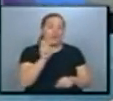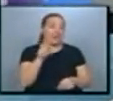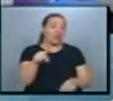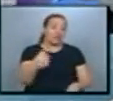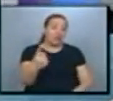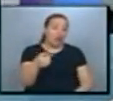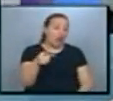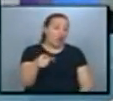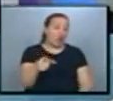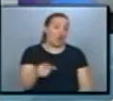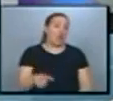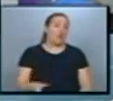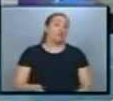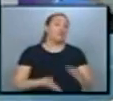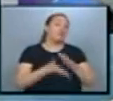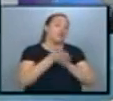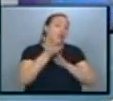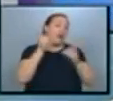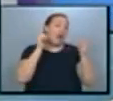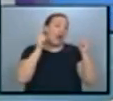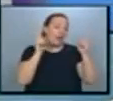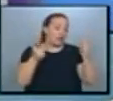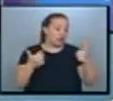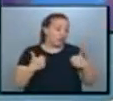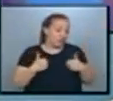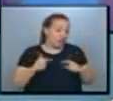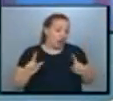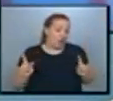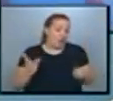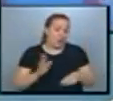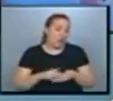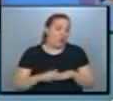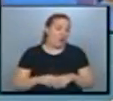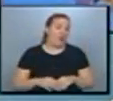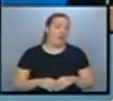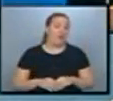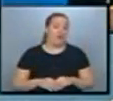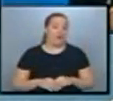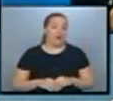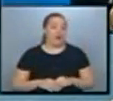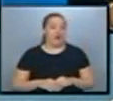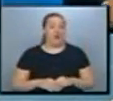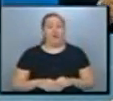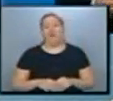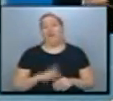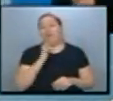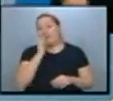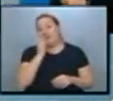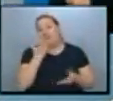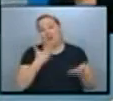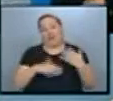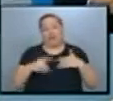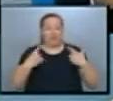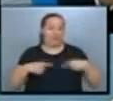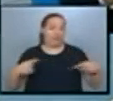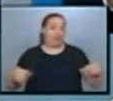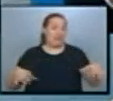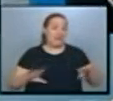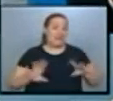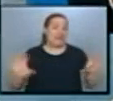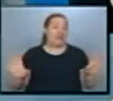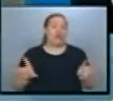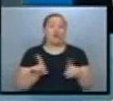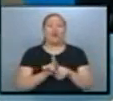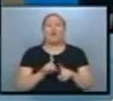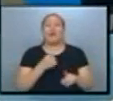van de jarana de noche solitos, digamos, yo no los invito. E inventan excusas que son sí, realmente, o sea, es como decir,